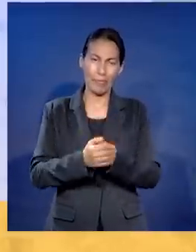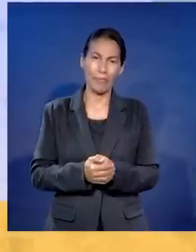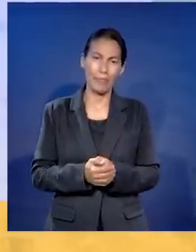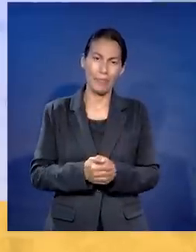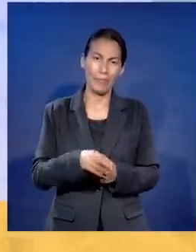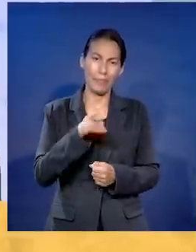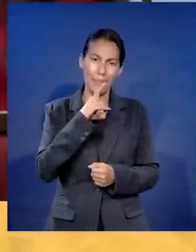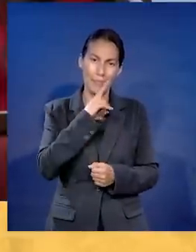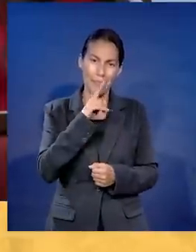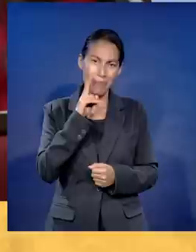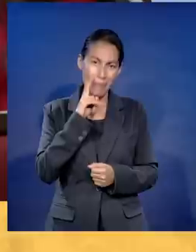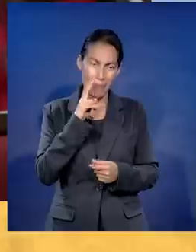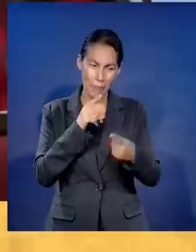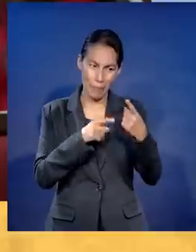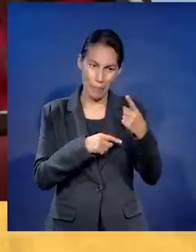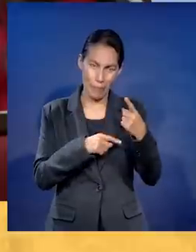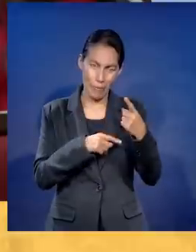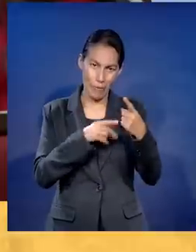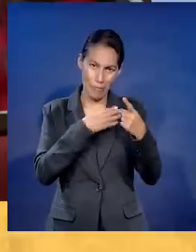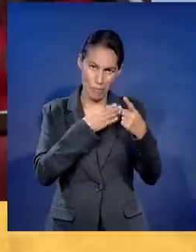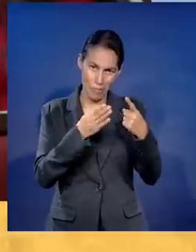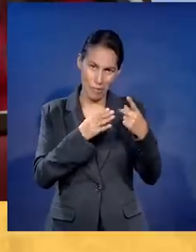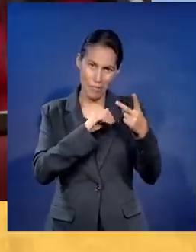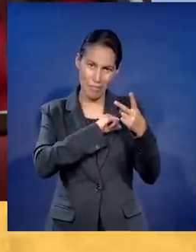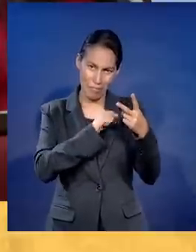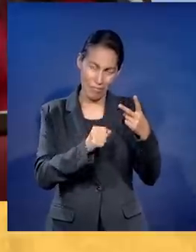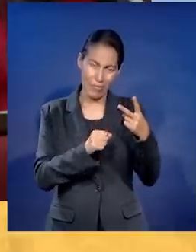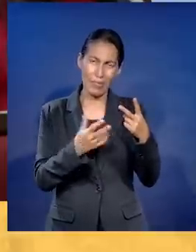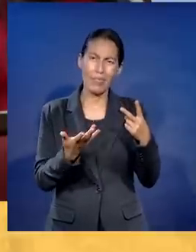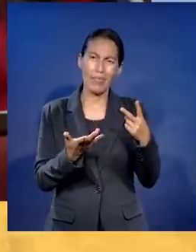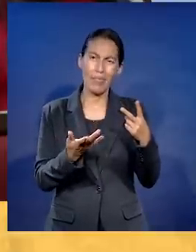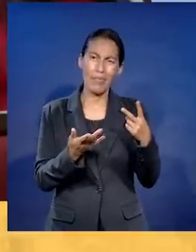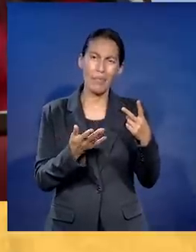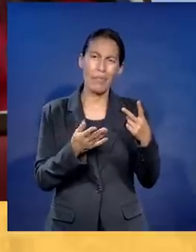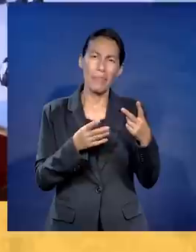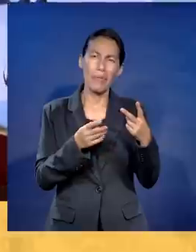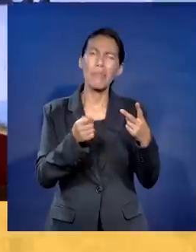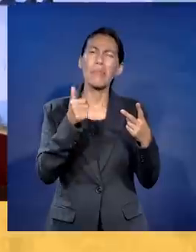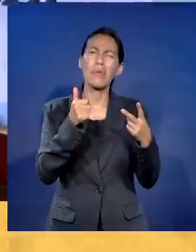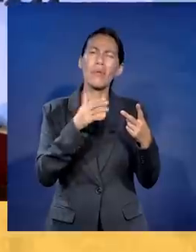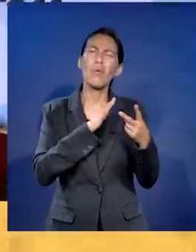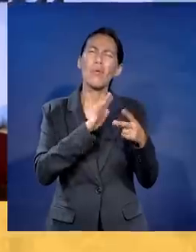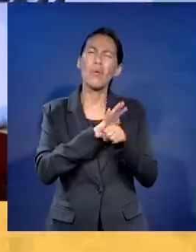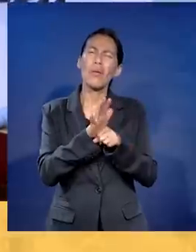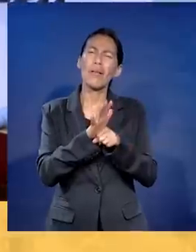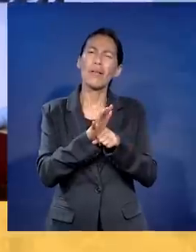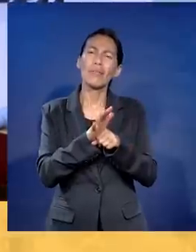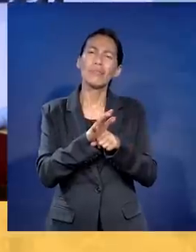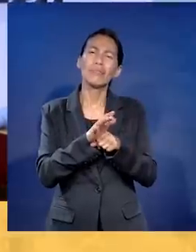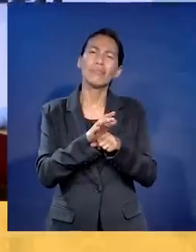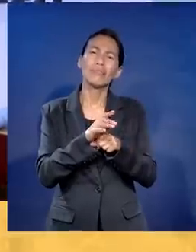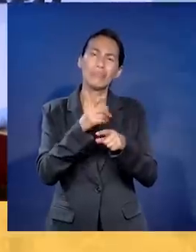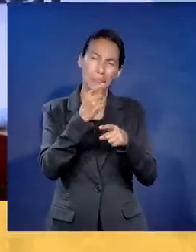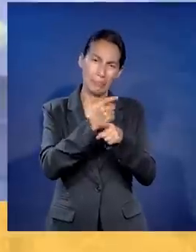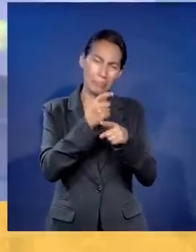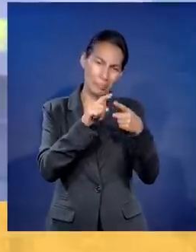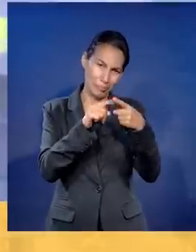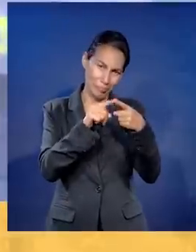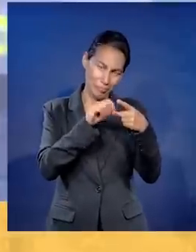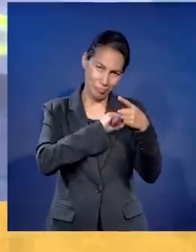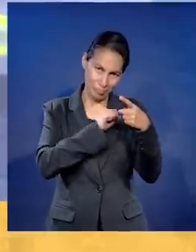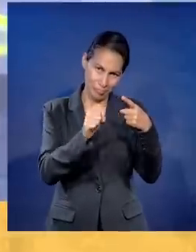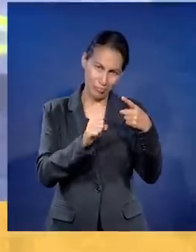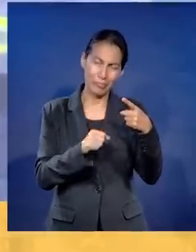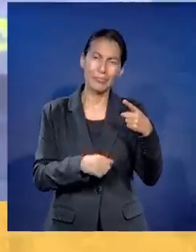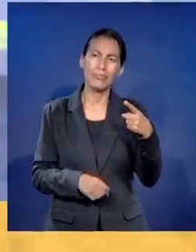para terminar esta noche Yo les tengo una buena y una mala cualquier un primero la mala siempre nos